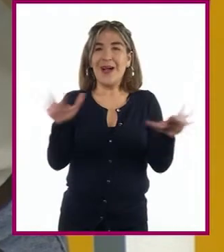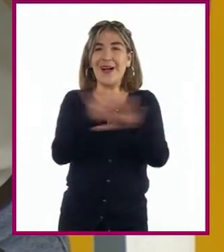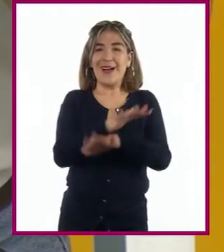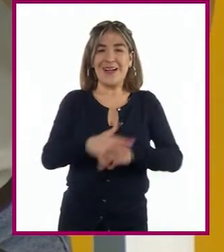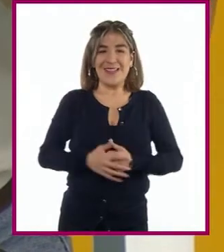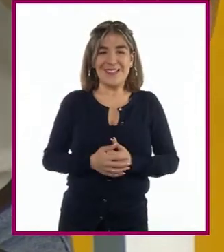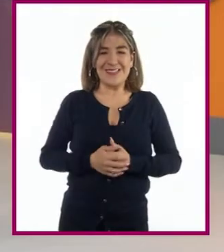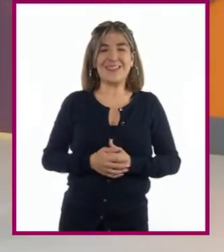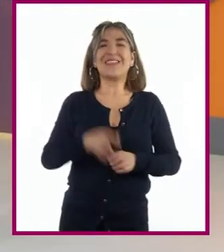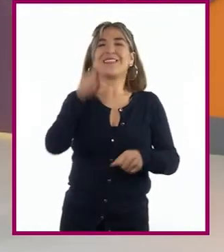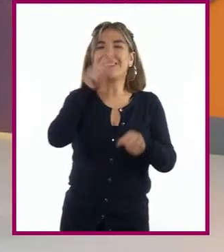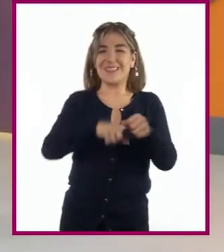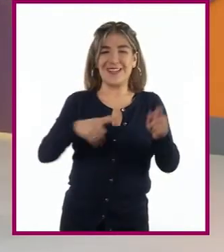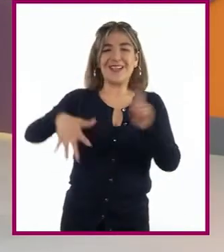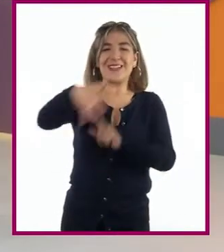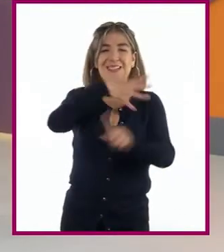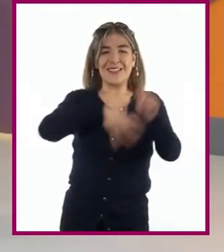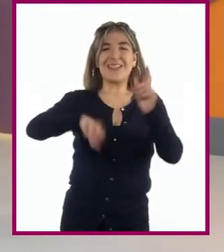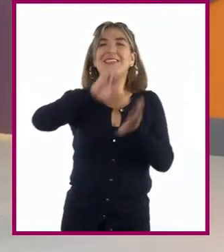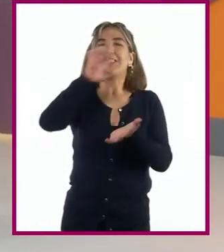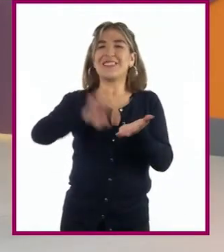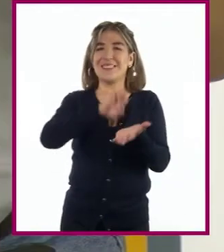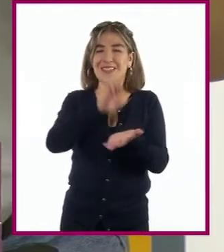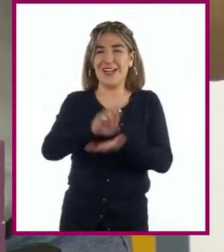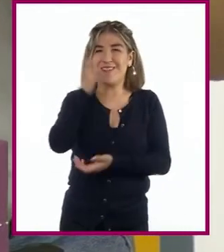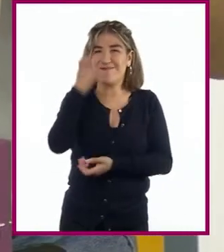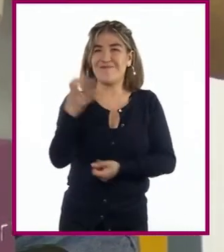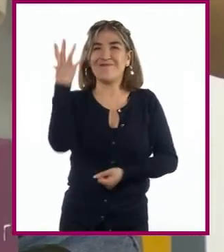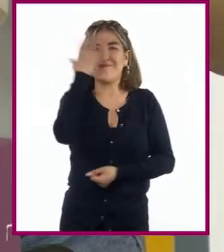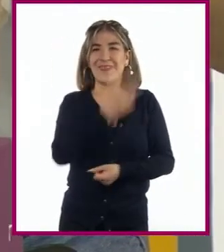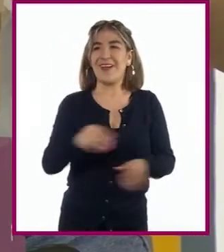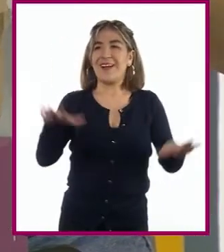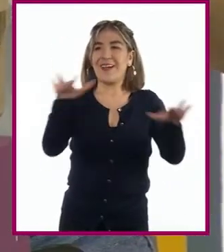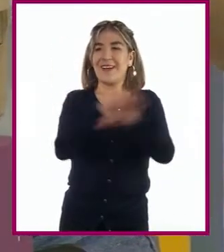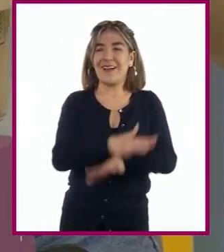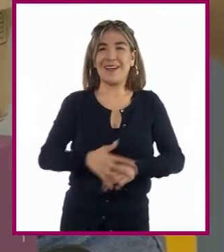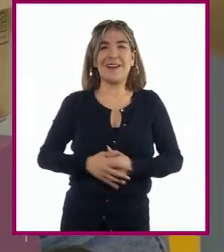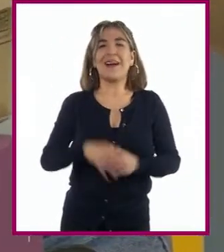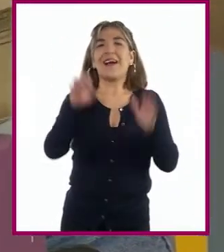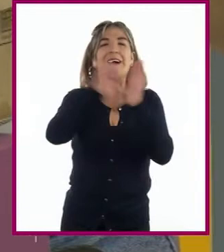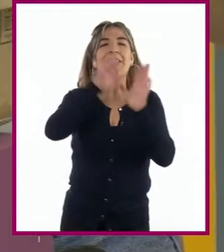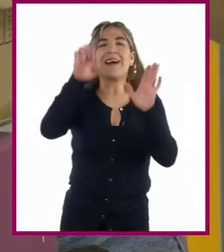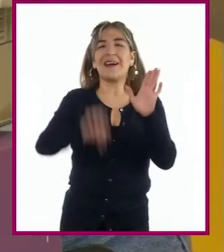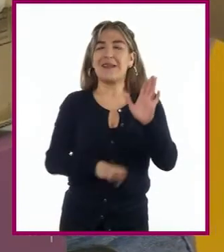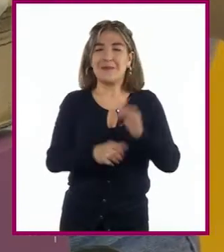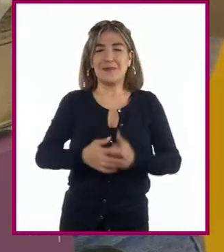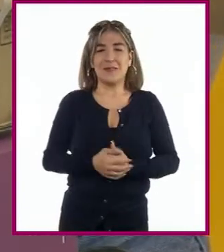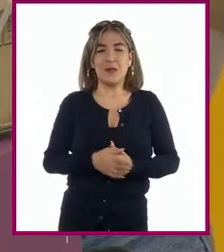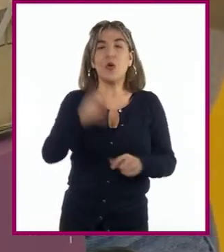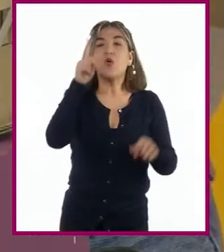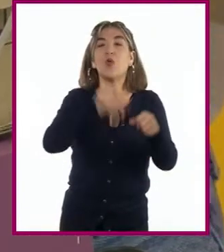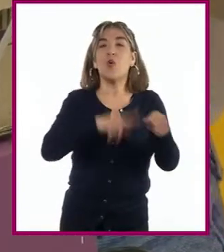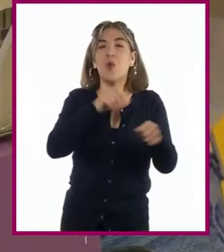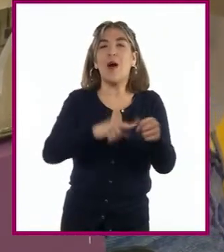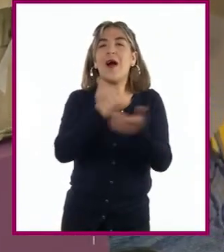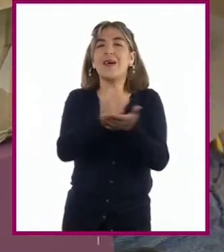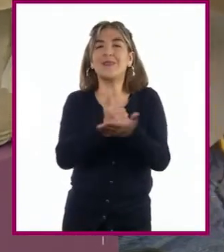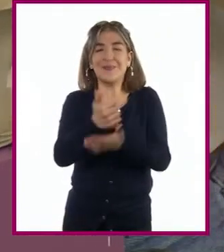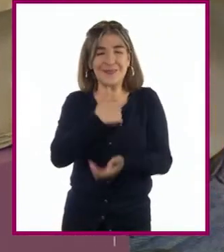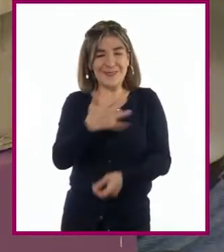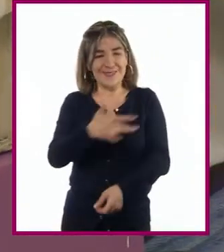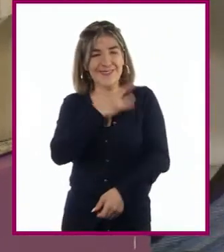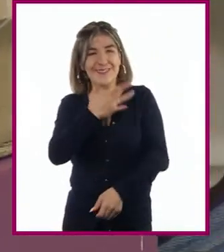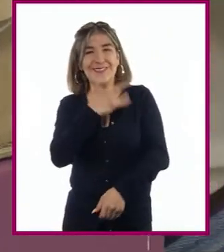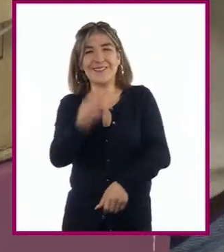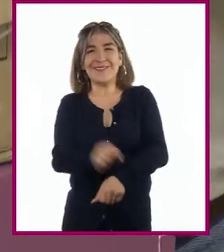Ah, cambia de atmósfera el escenario. Cambia de atmósfera. Por ejemplo, ¿sí? El color azul me da una sensación como